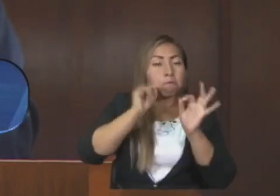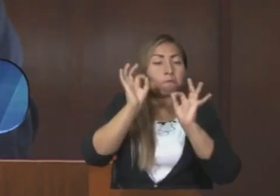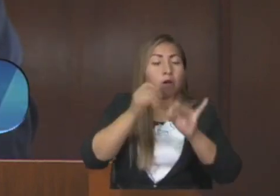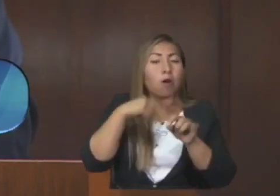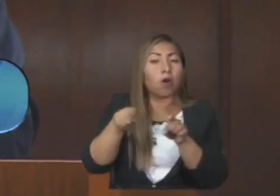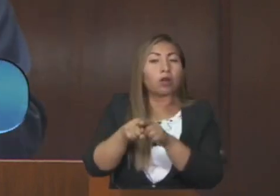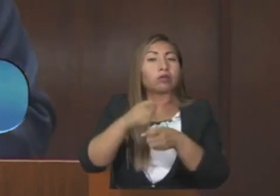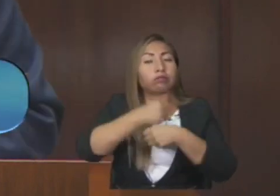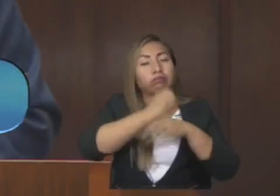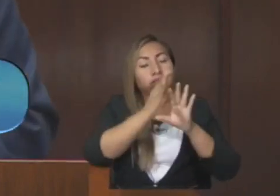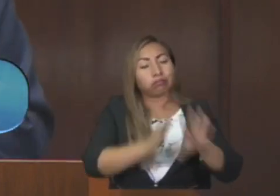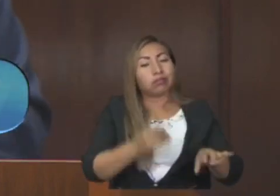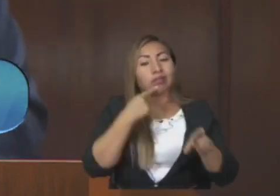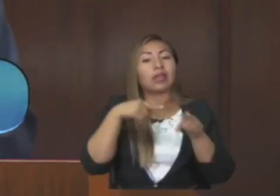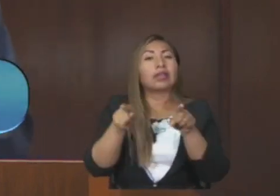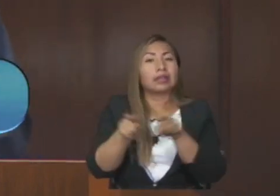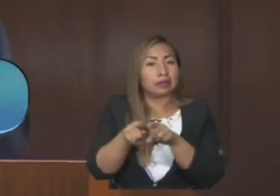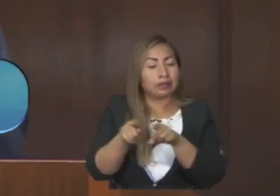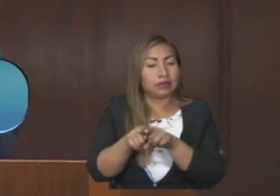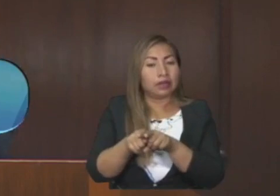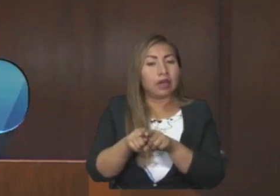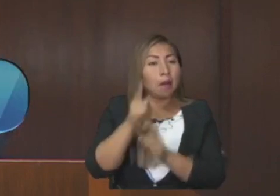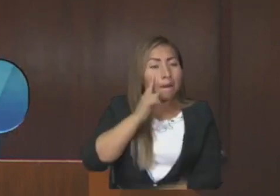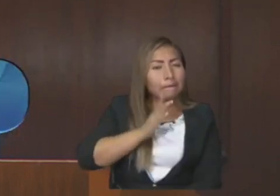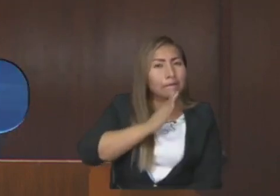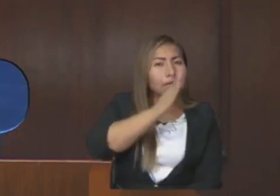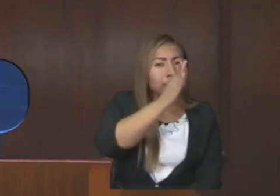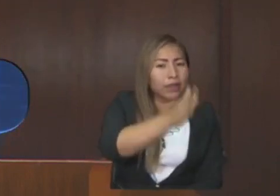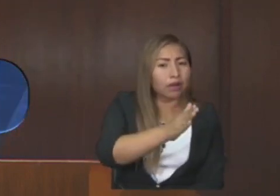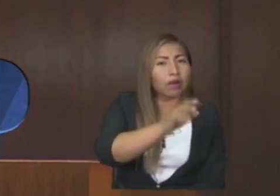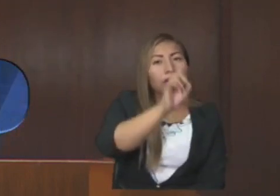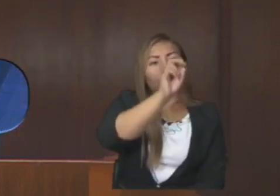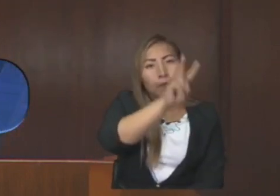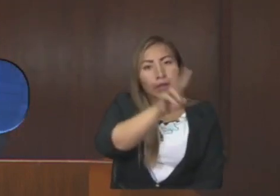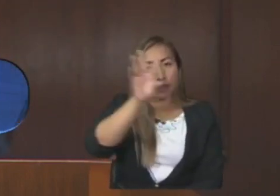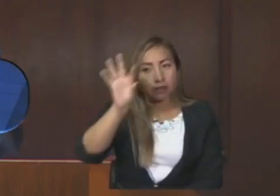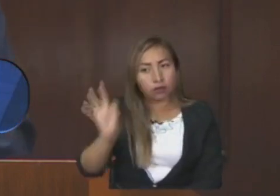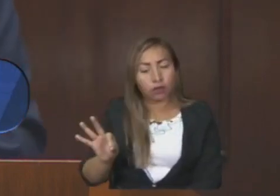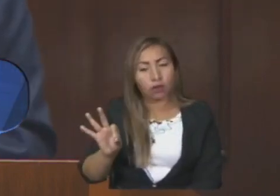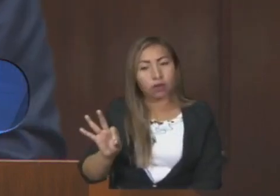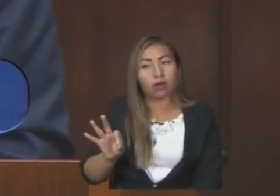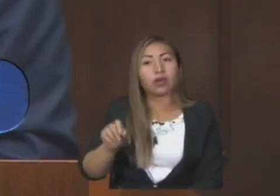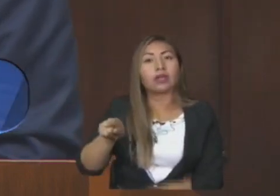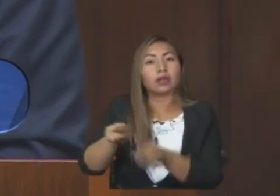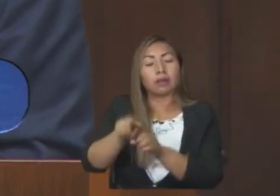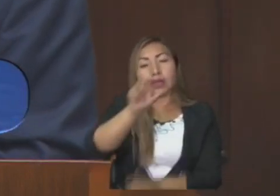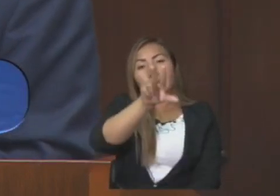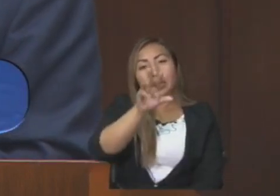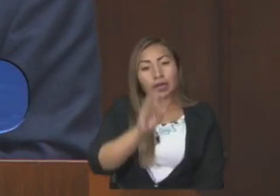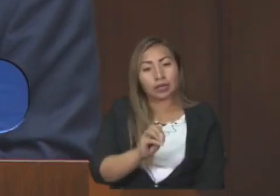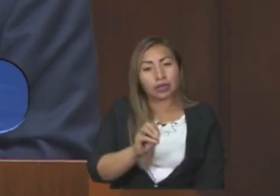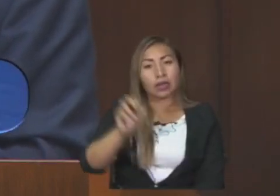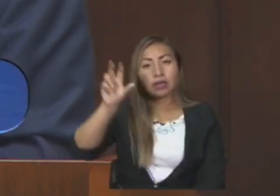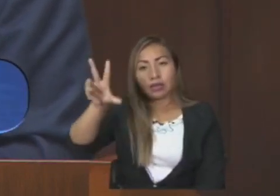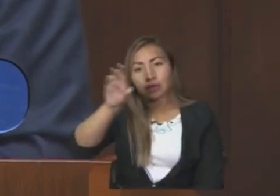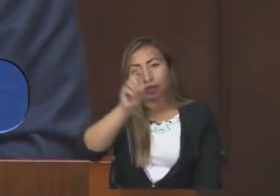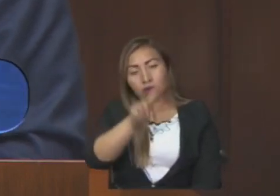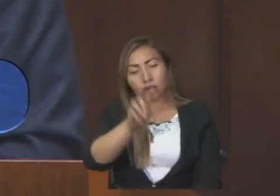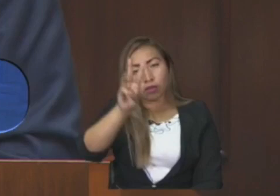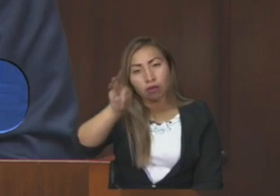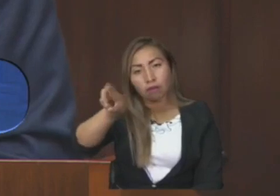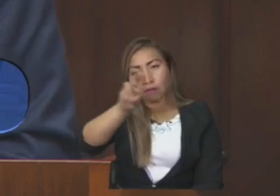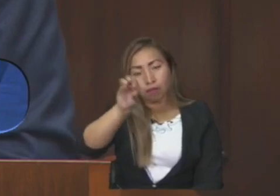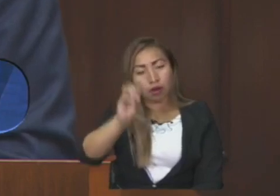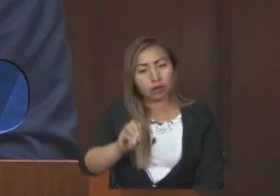funcionarios. Se efectuaron inspecciones los días 29, 30 y 31 de marzo